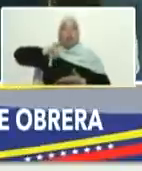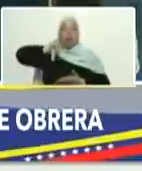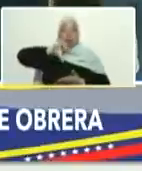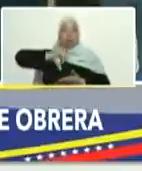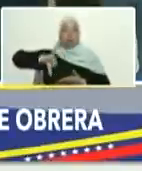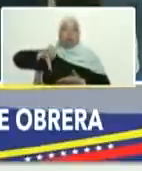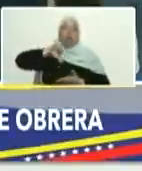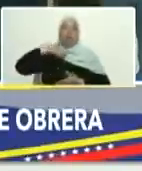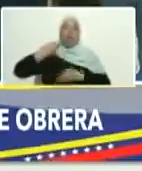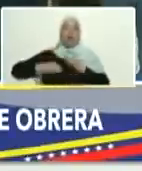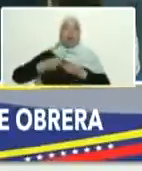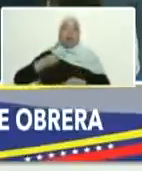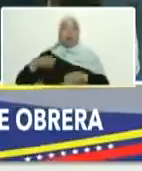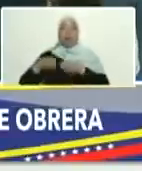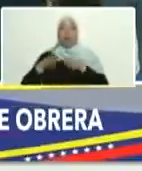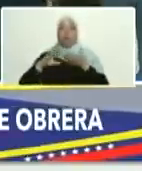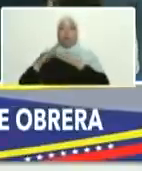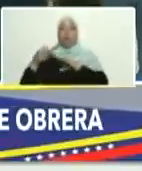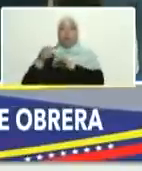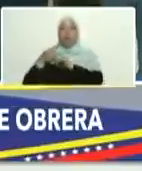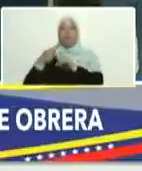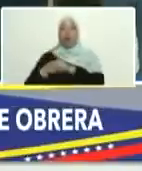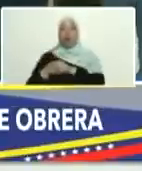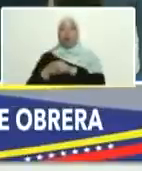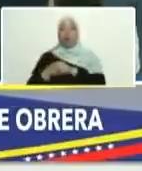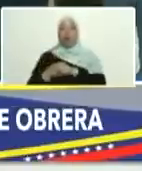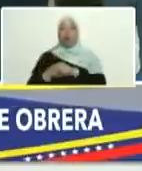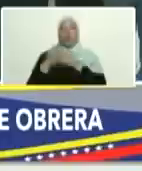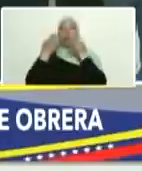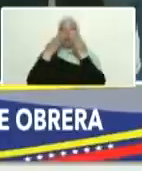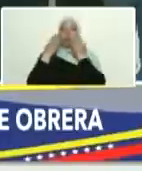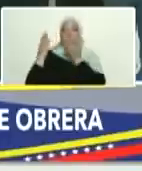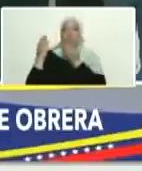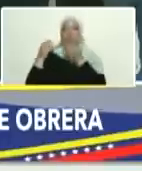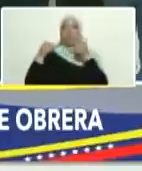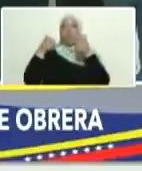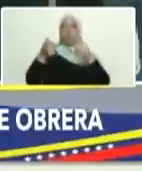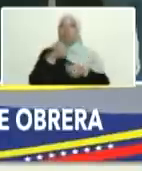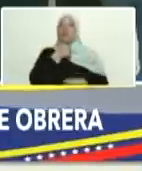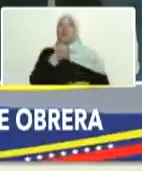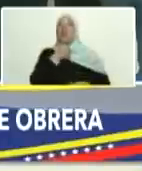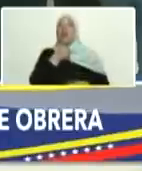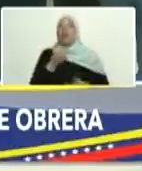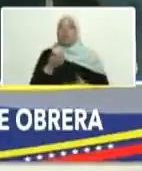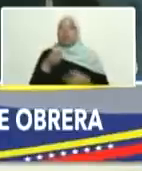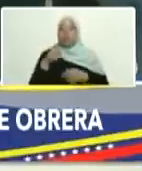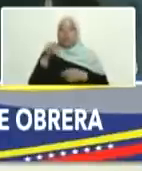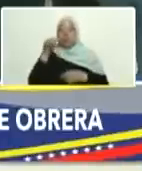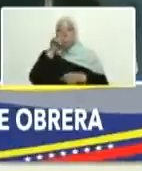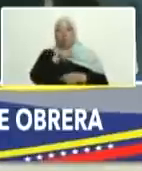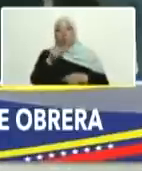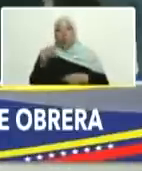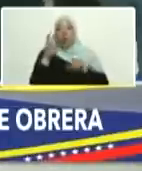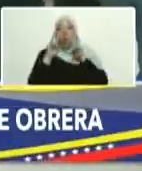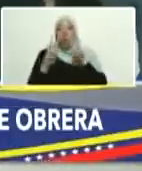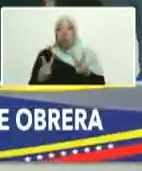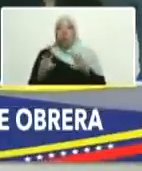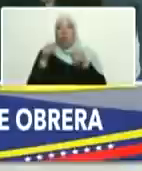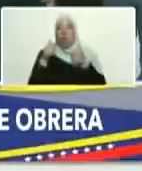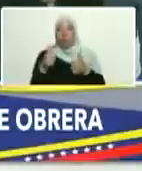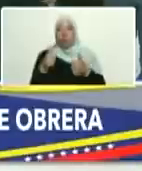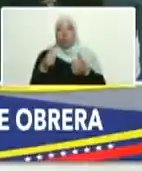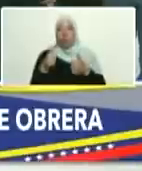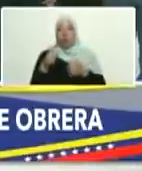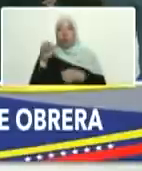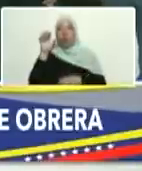de los Trabajadores. Ponme la cámara para verlos bien quiénes están allá. No logro ver bien.